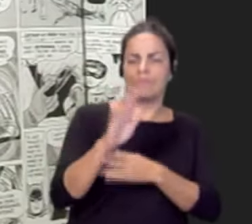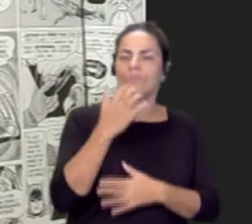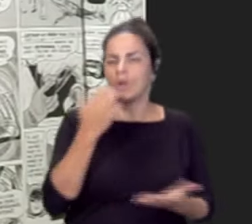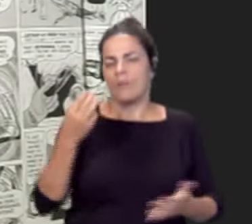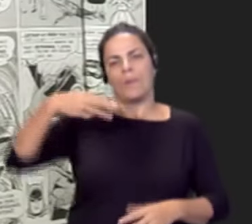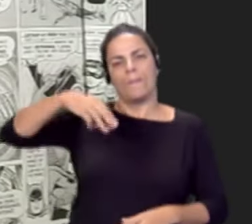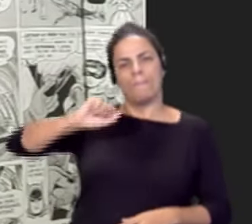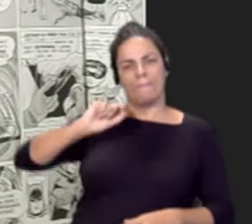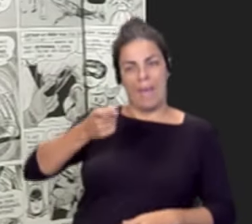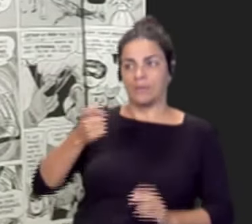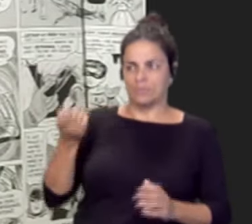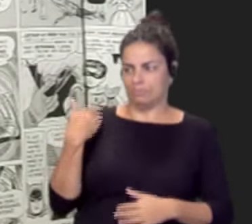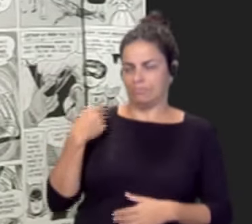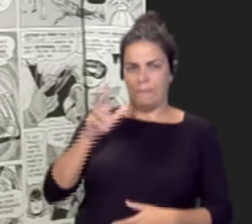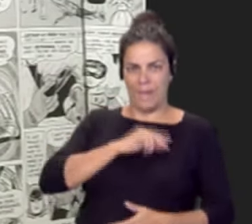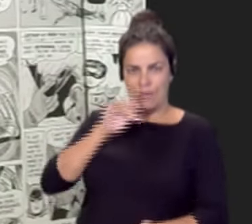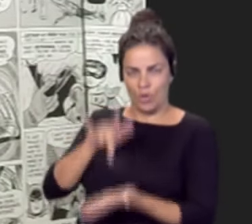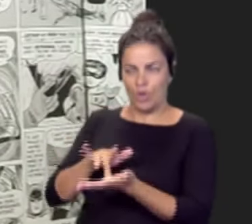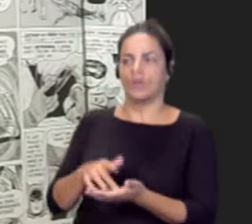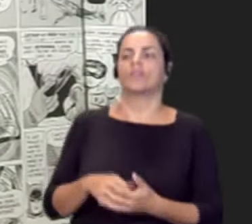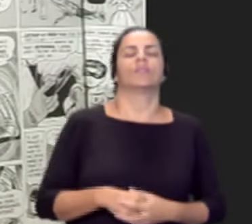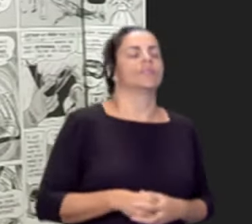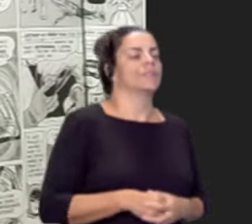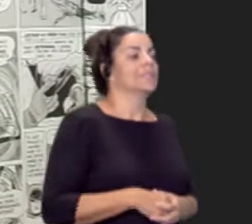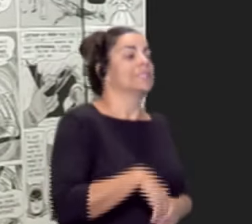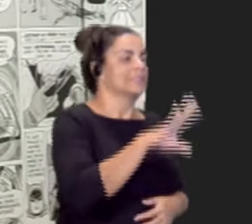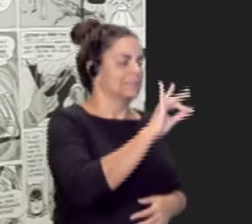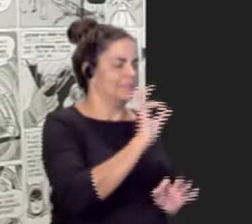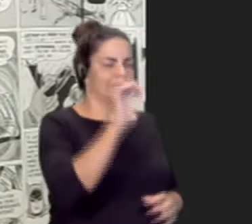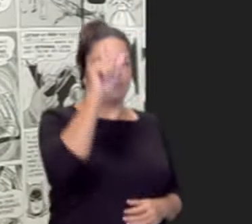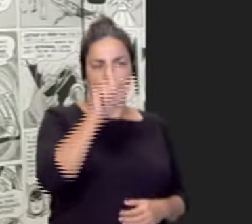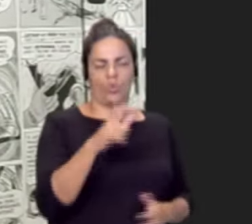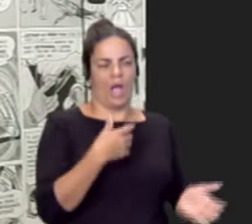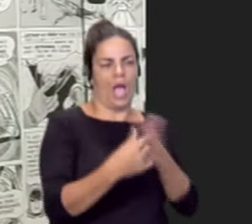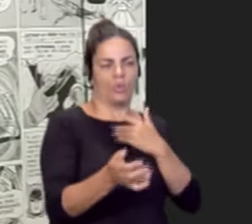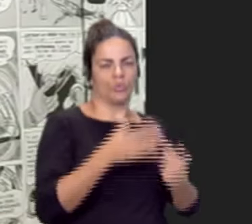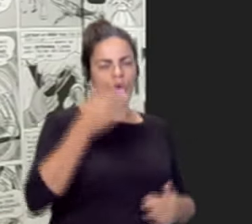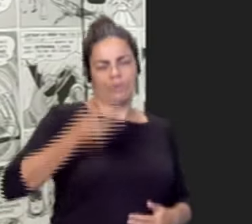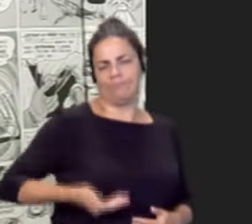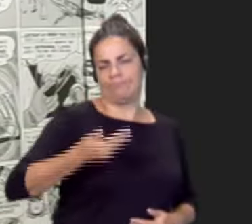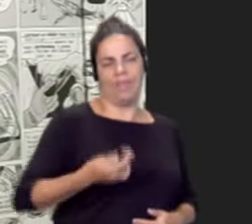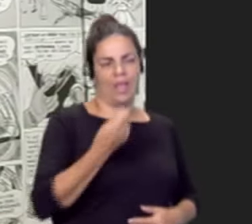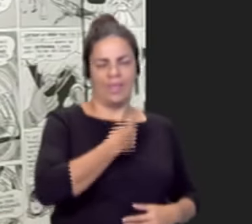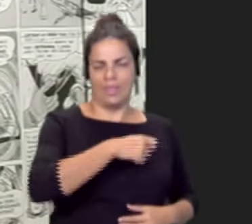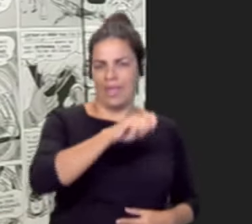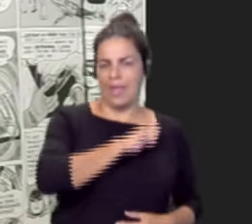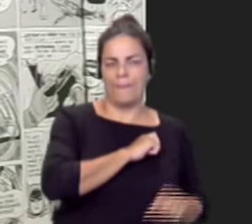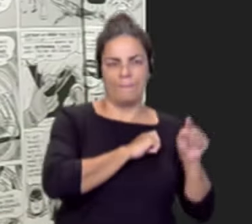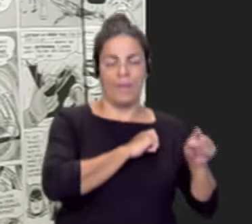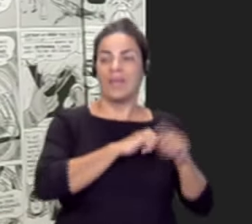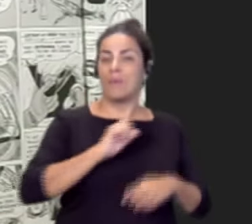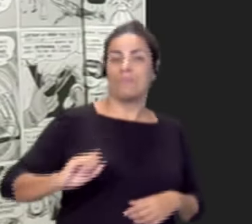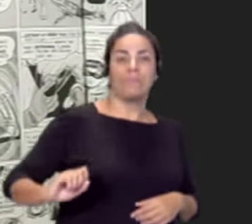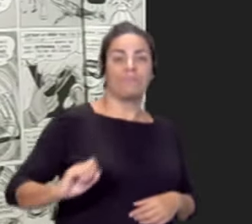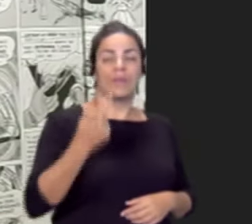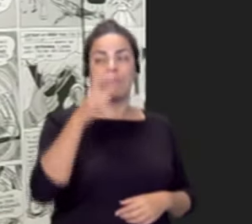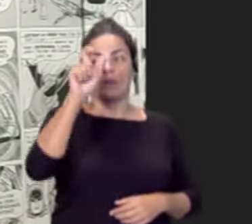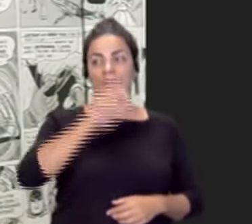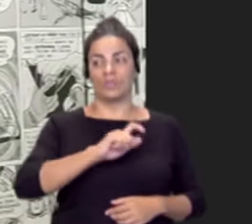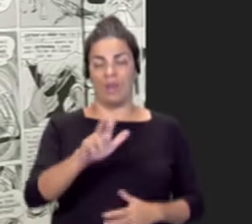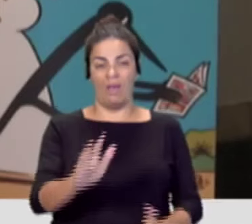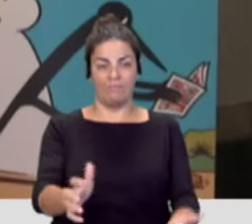ese premio. Sí, Max es uno de los grandes autores de España. Fue el primer ganador del Premio Nacional del